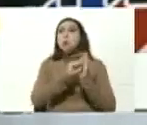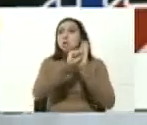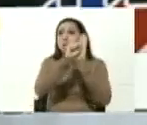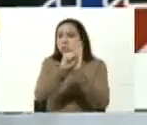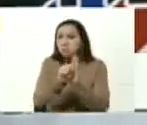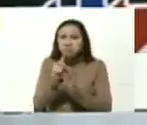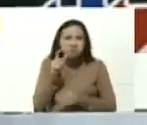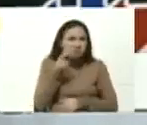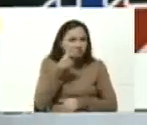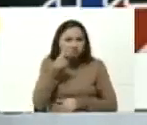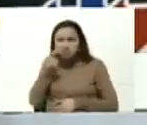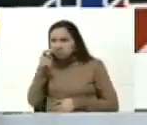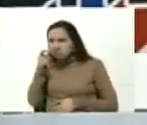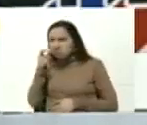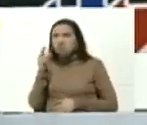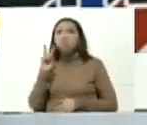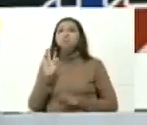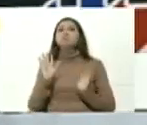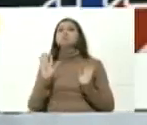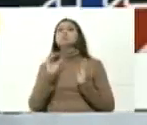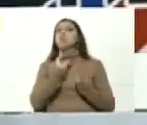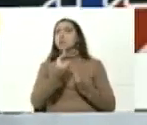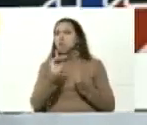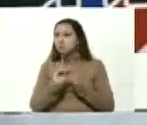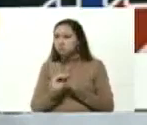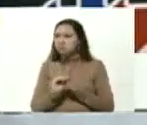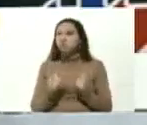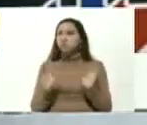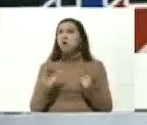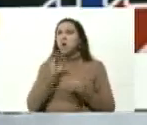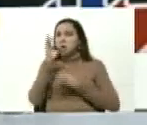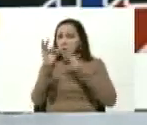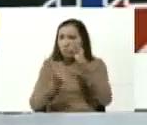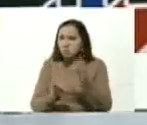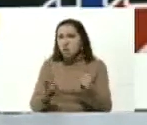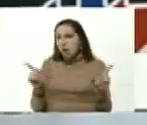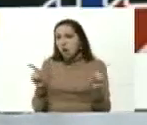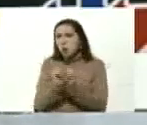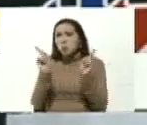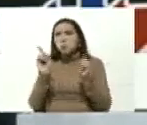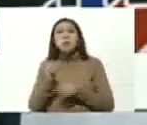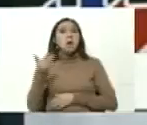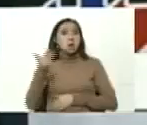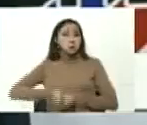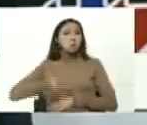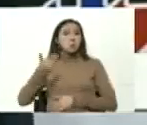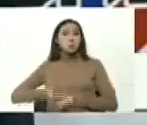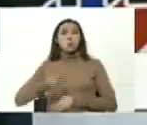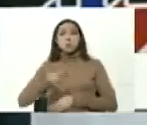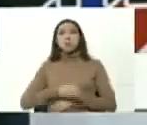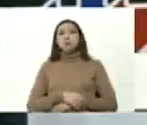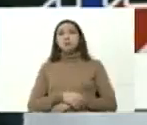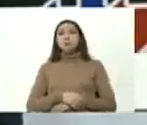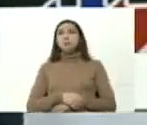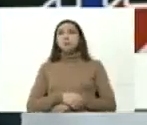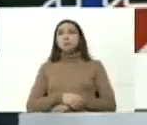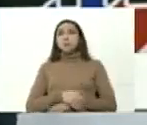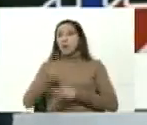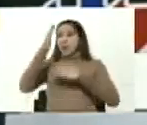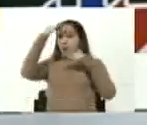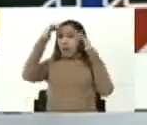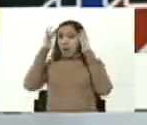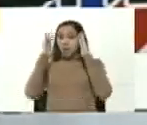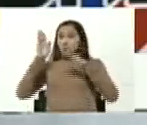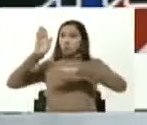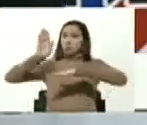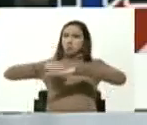etcétera. Una cantidad de detalles que no voy a detenerme aquí, pero que son importantes. Sobre ellos actuamos también. Hemos